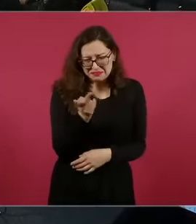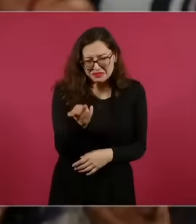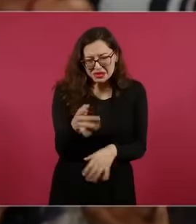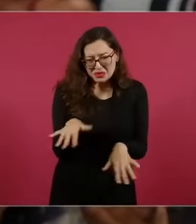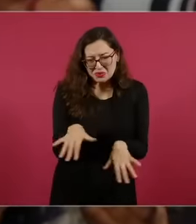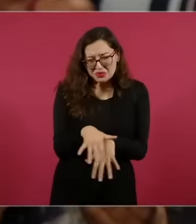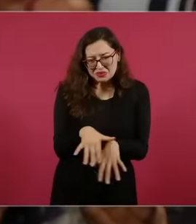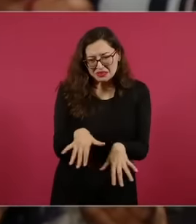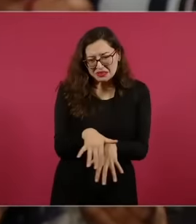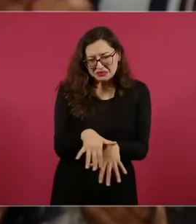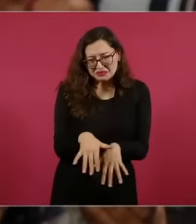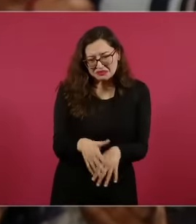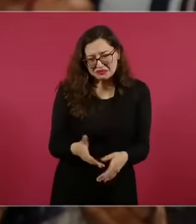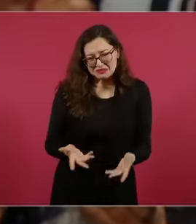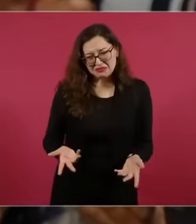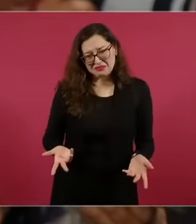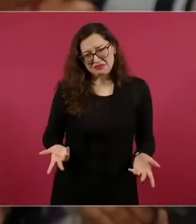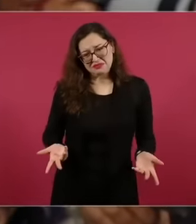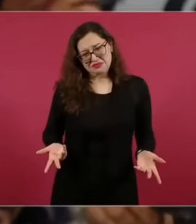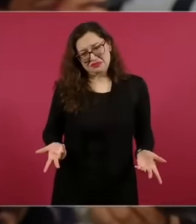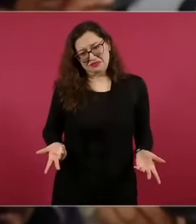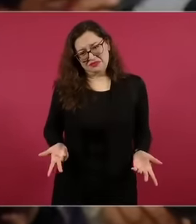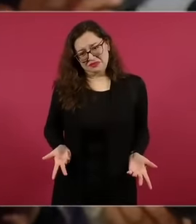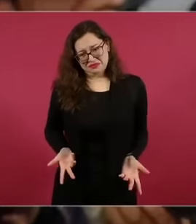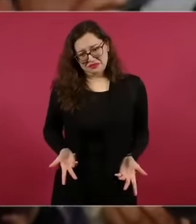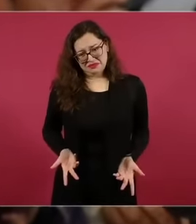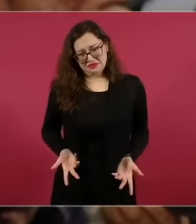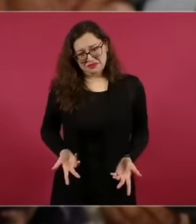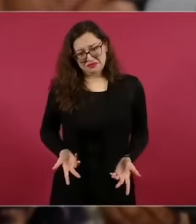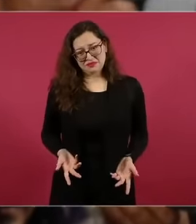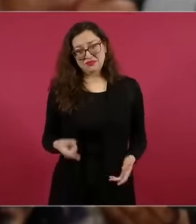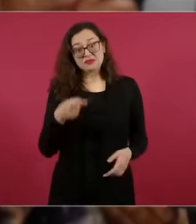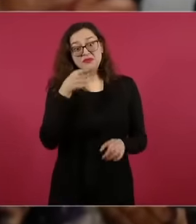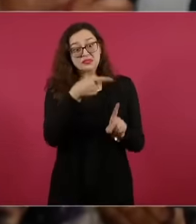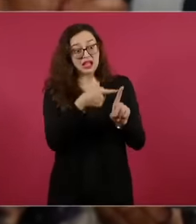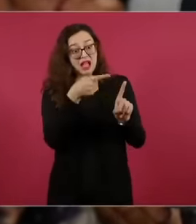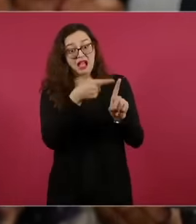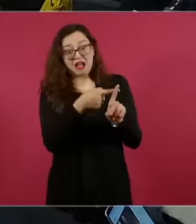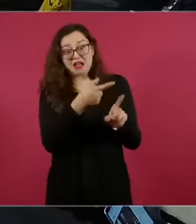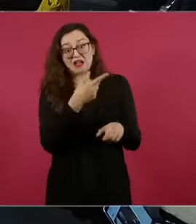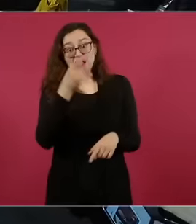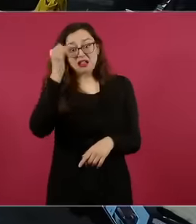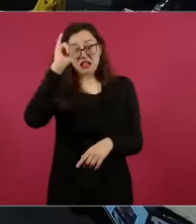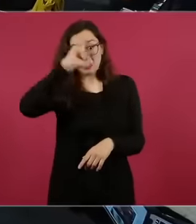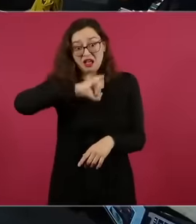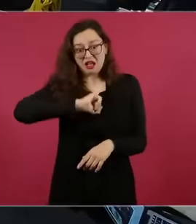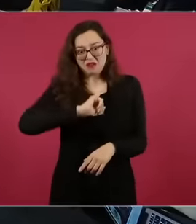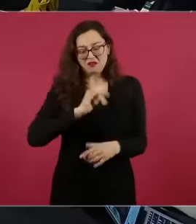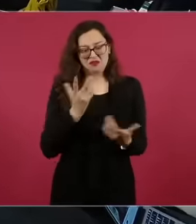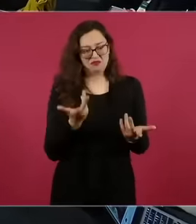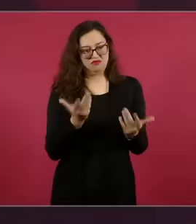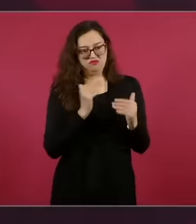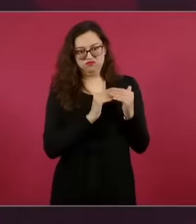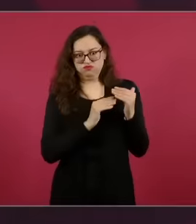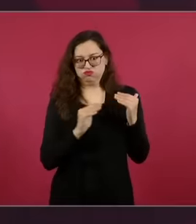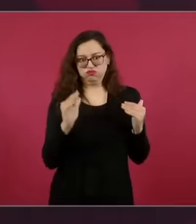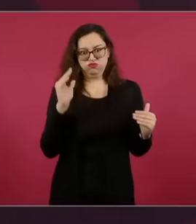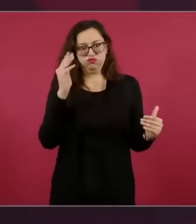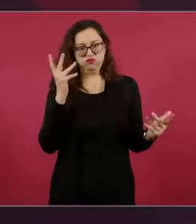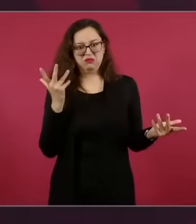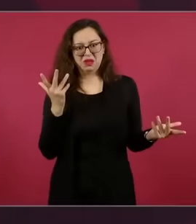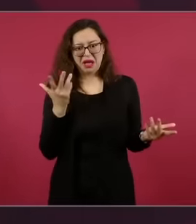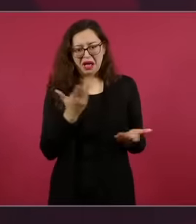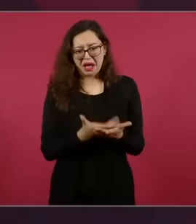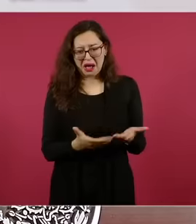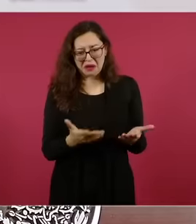periodista que Fuentes llegó a decir que era el Zarco del siglo XX, don Julio Scherer,